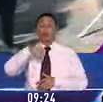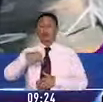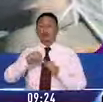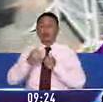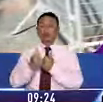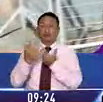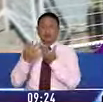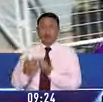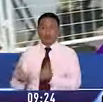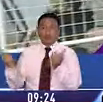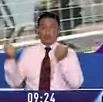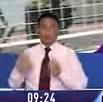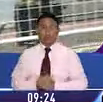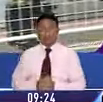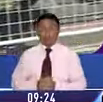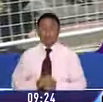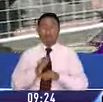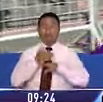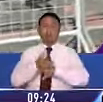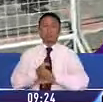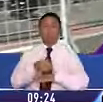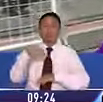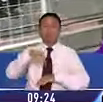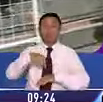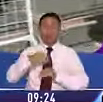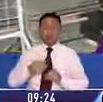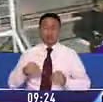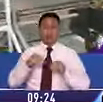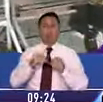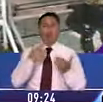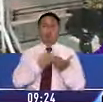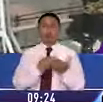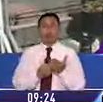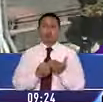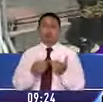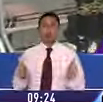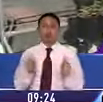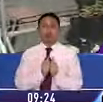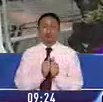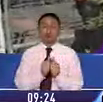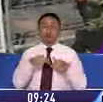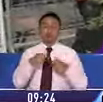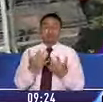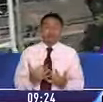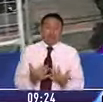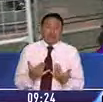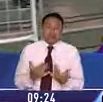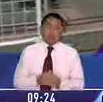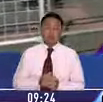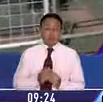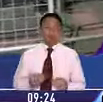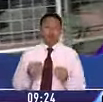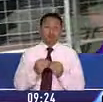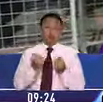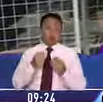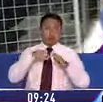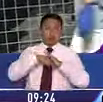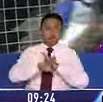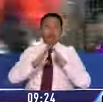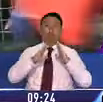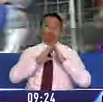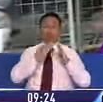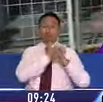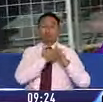disuelto la Asamblea Nacional. Posteriormente, pues acá habrá ya una reunión de gabinete y nosotros estamos a la expectativa de que podamos ingresar al Palacio